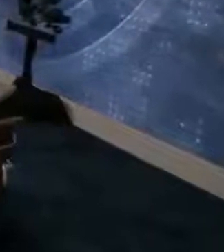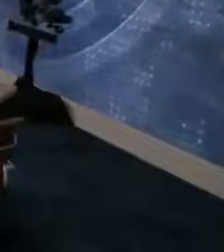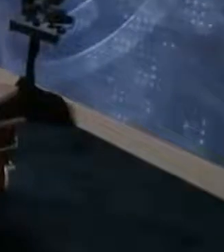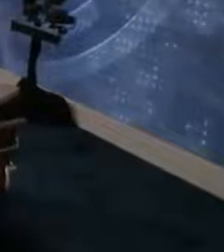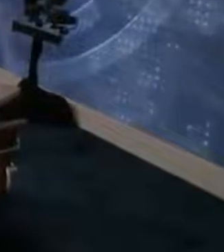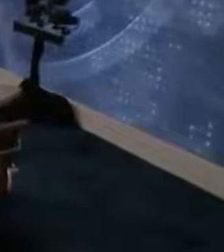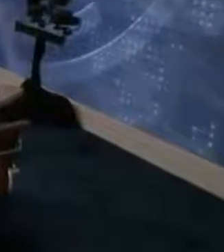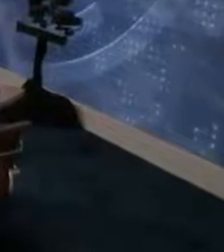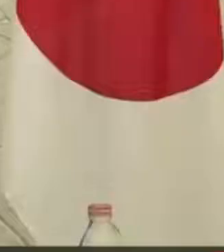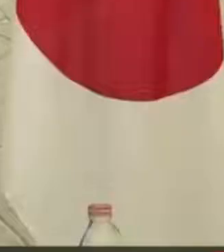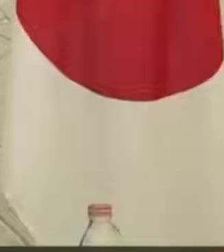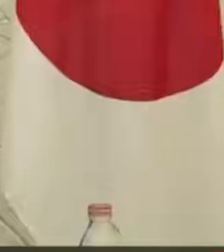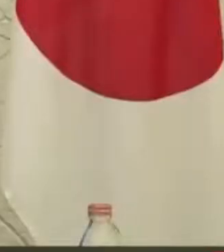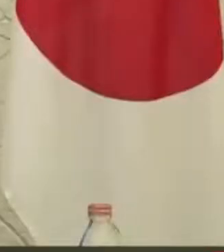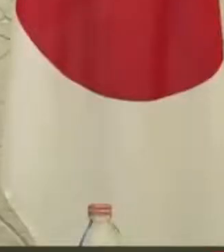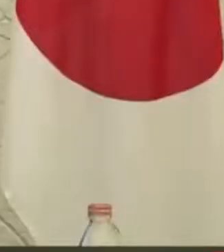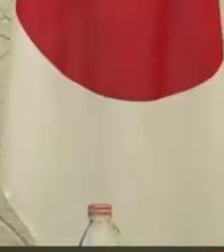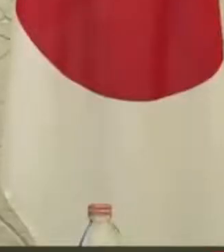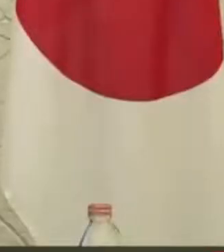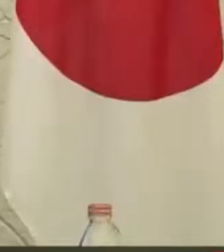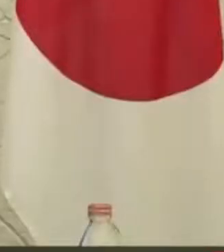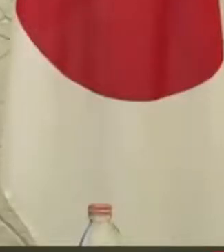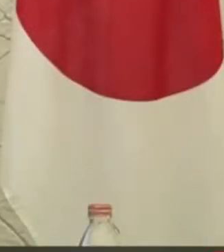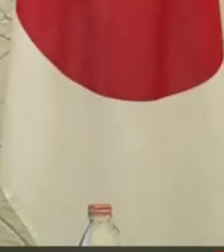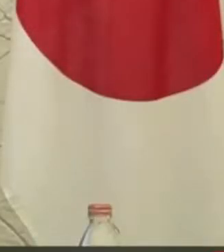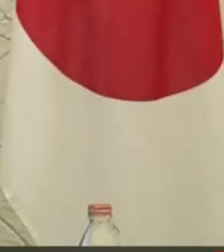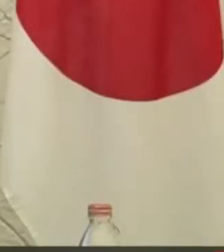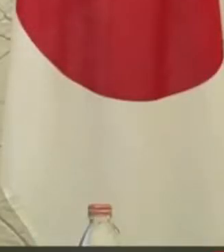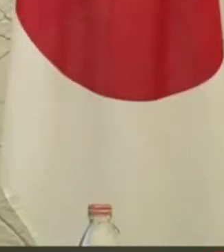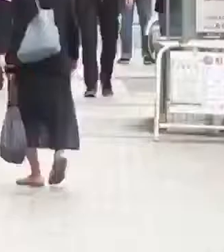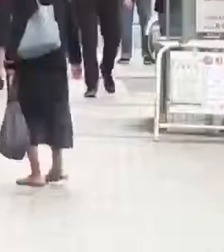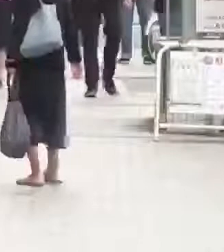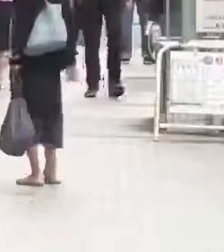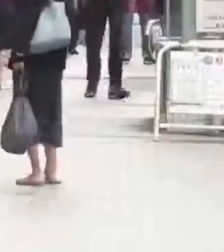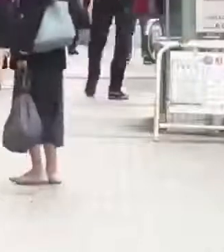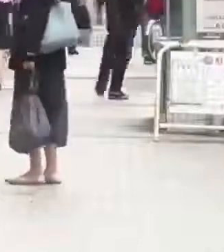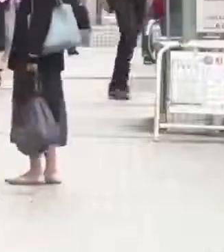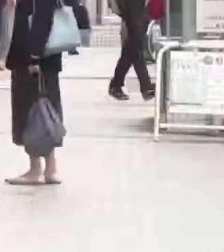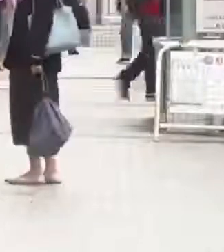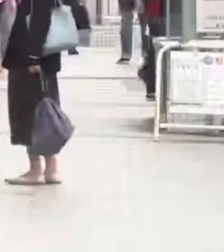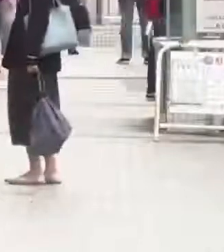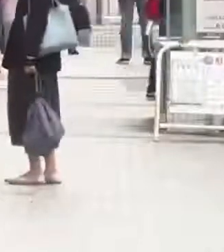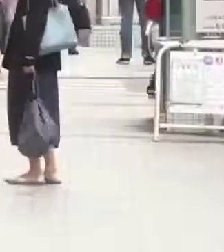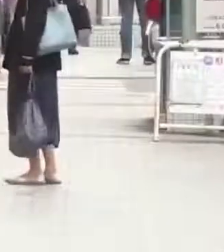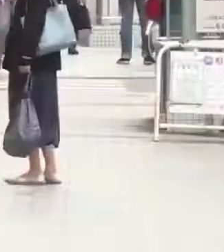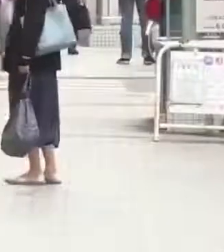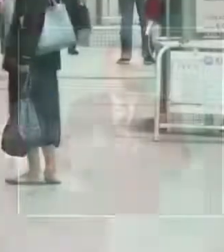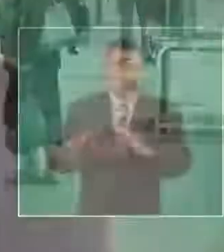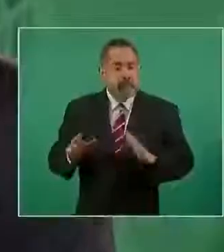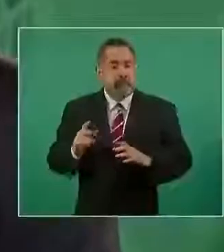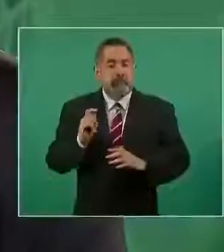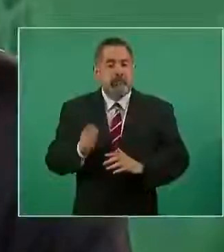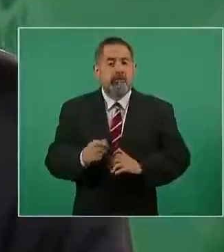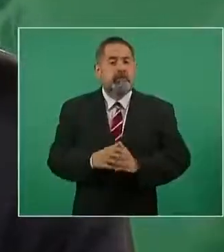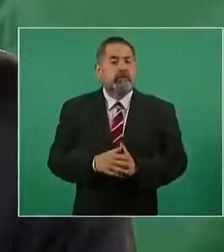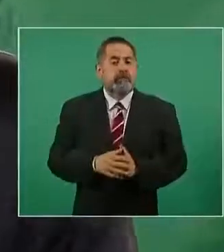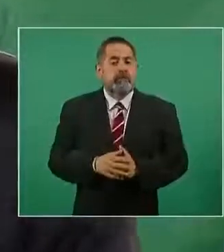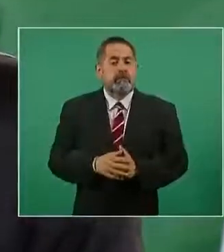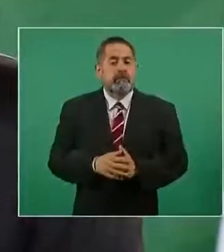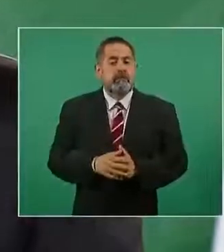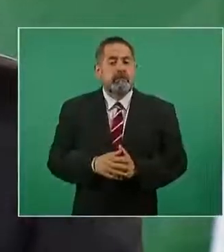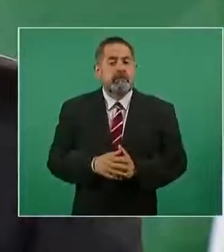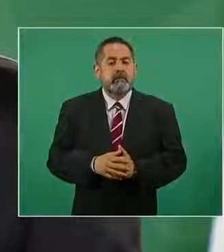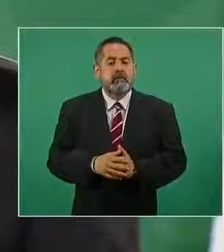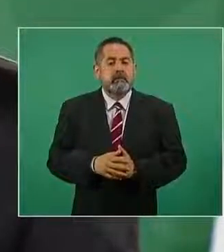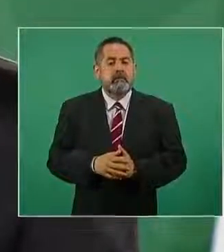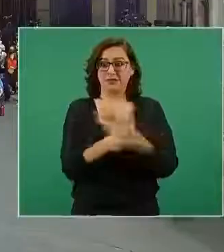fue más lejos, prometiendo reducir sus emisiones del 26 al 46% para el año 2030. El presidente de México,